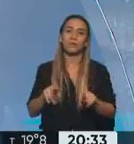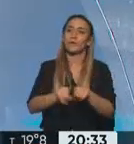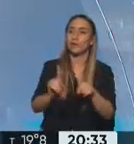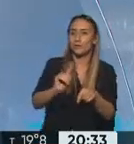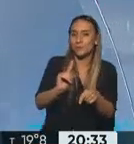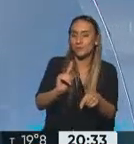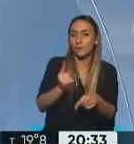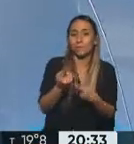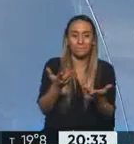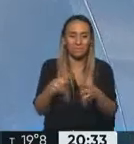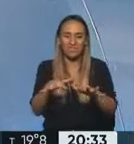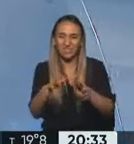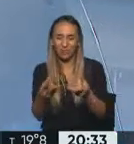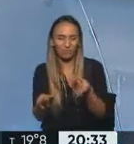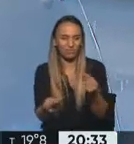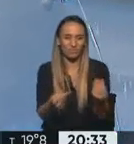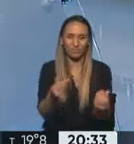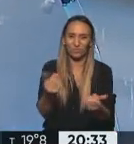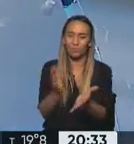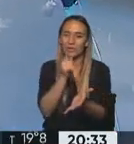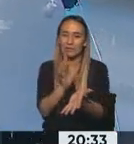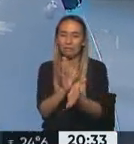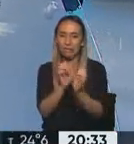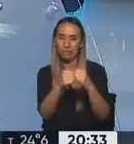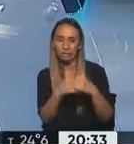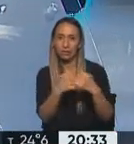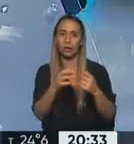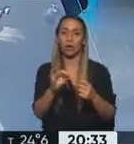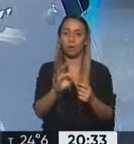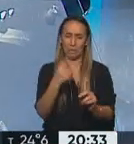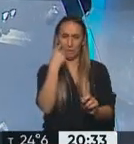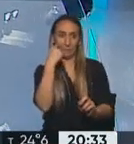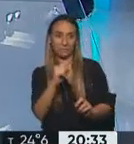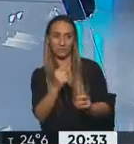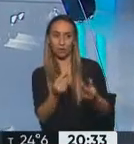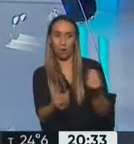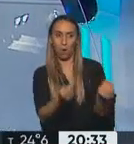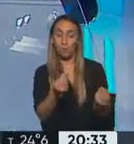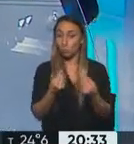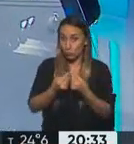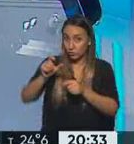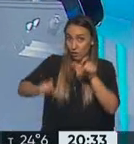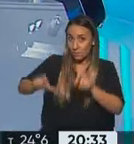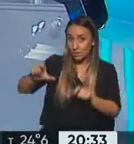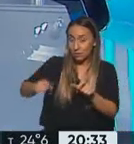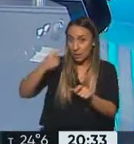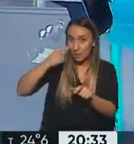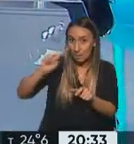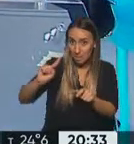que todavía está como un poco entre las sombras, que incluso hasta es desconocido por muchas personas que se puede